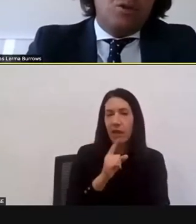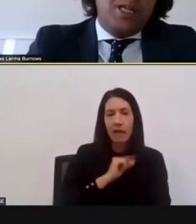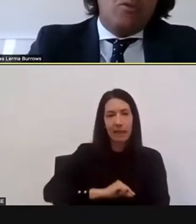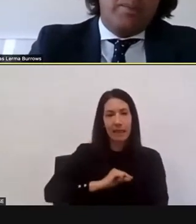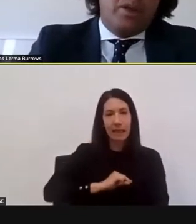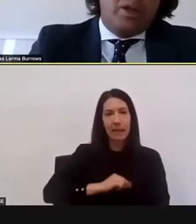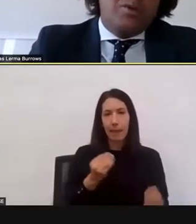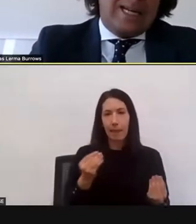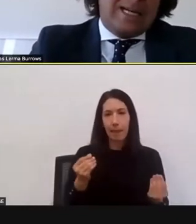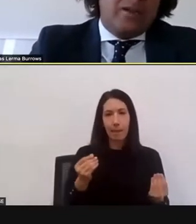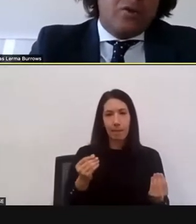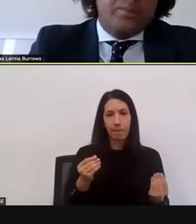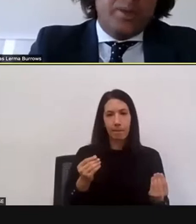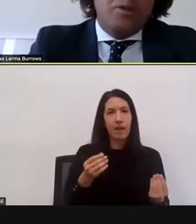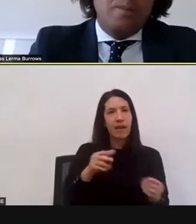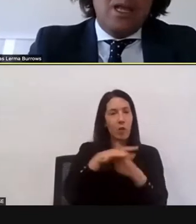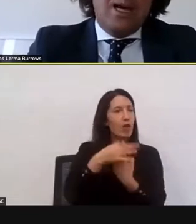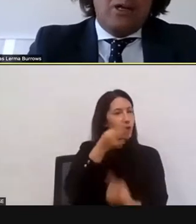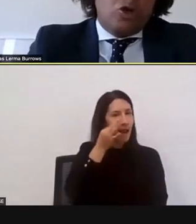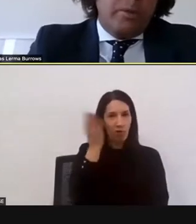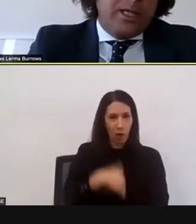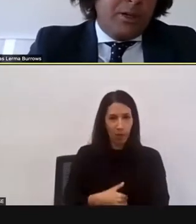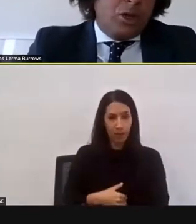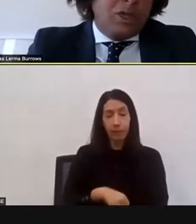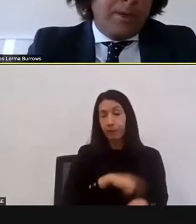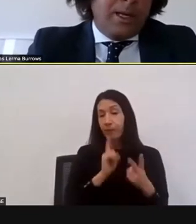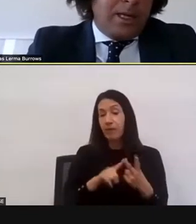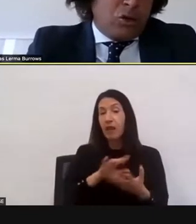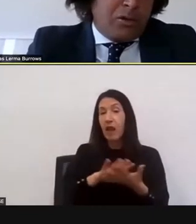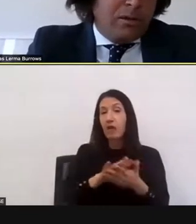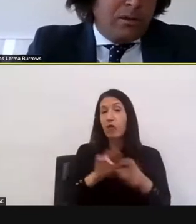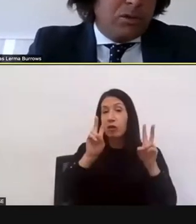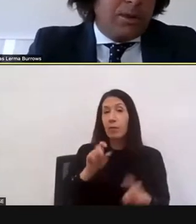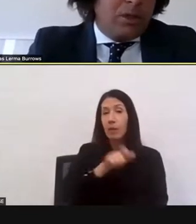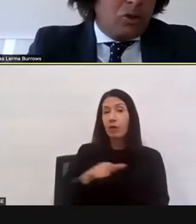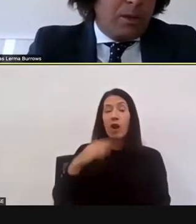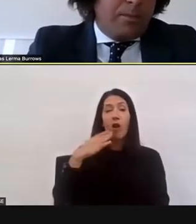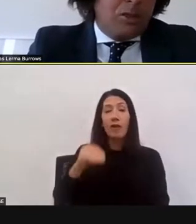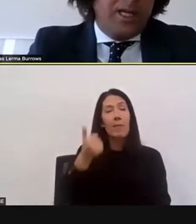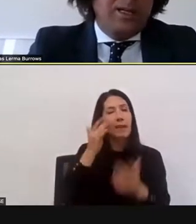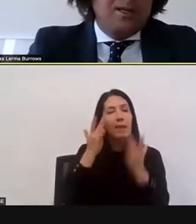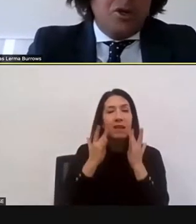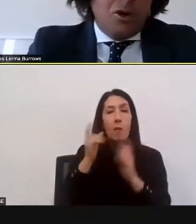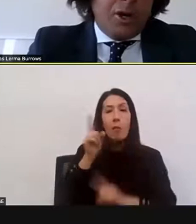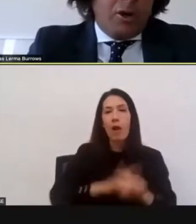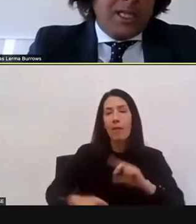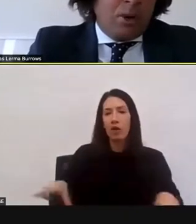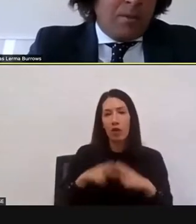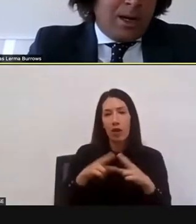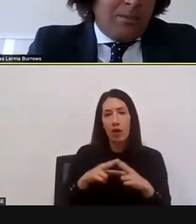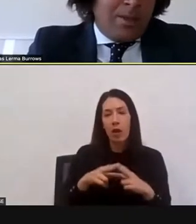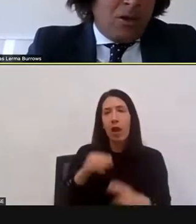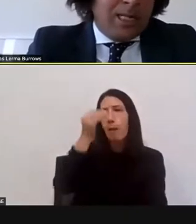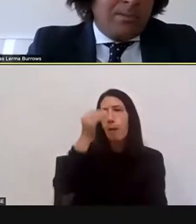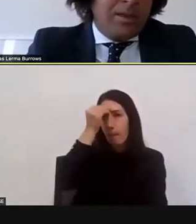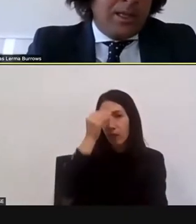no tienen una percepción de la realidad. Con respecto a los jóvenes, creo que es un tema social, es un problema social. No creo que sea un problema